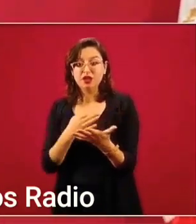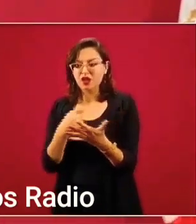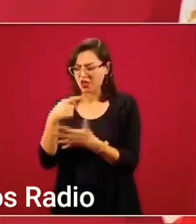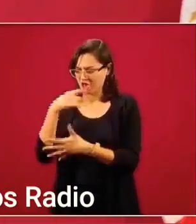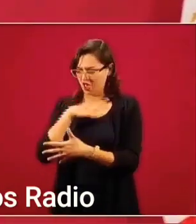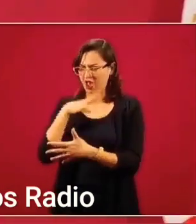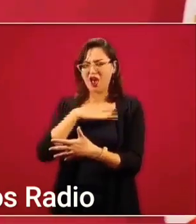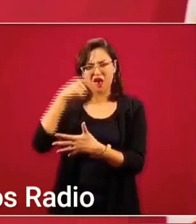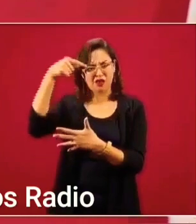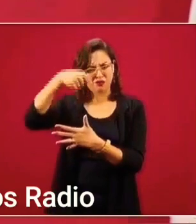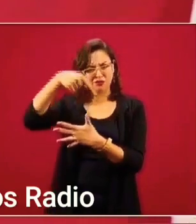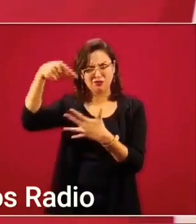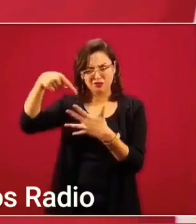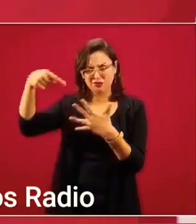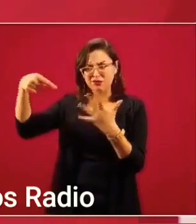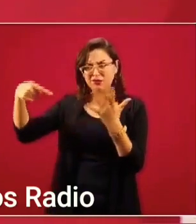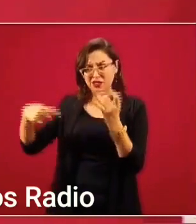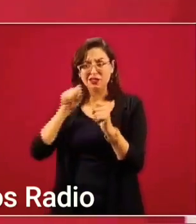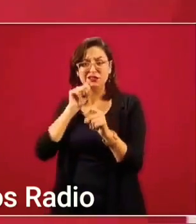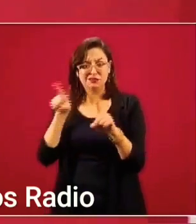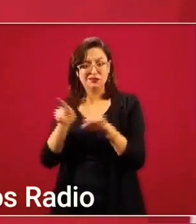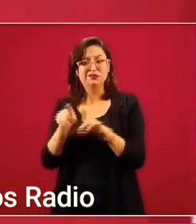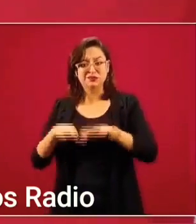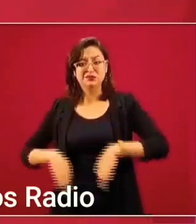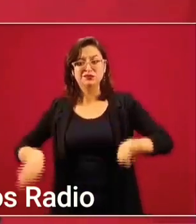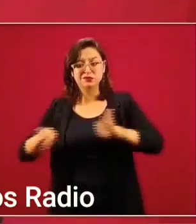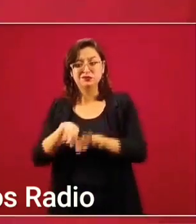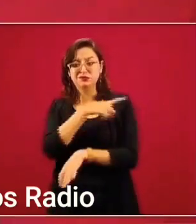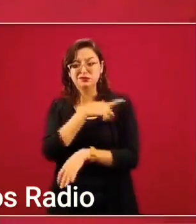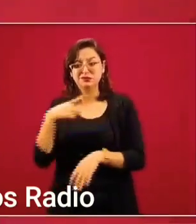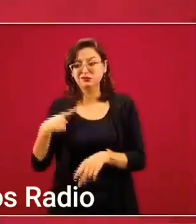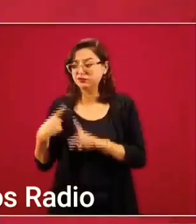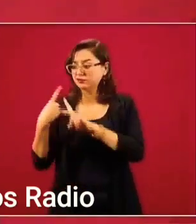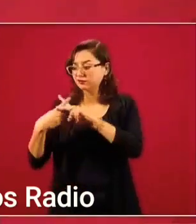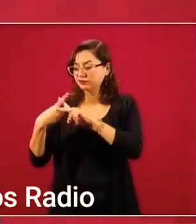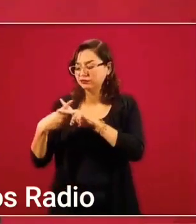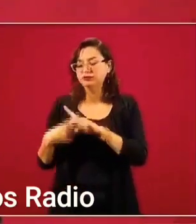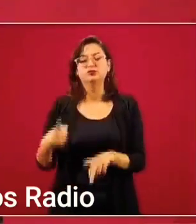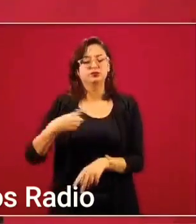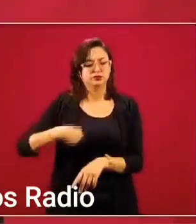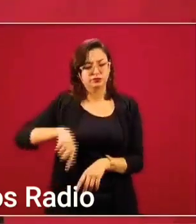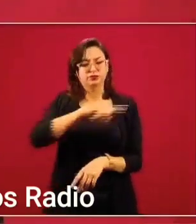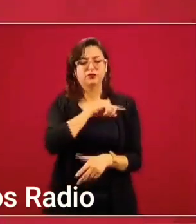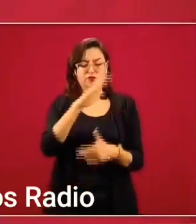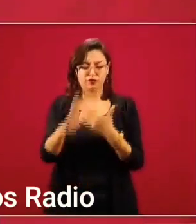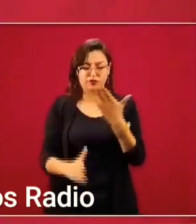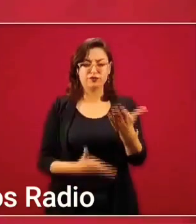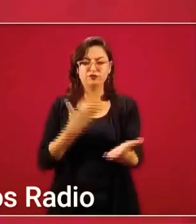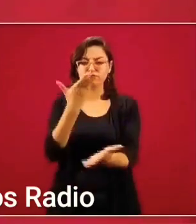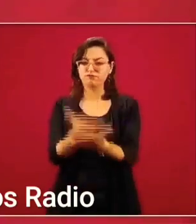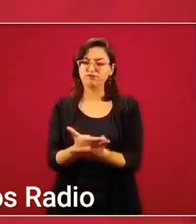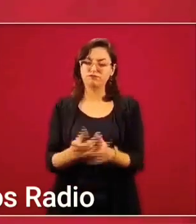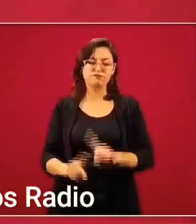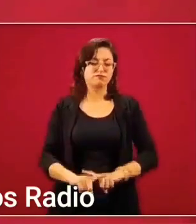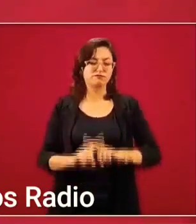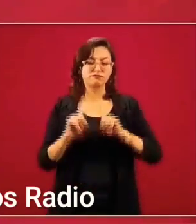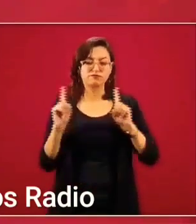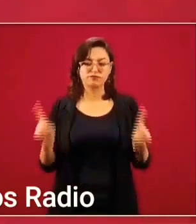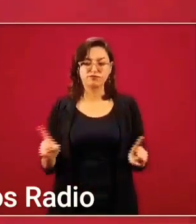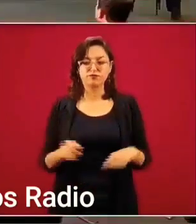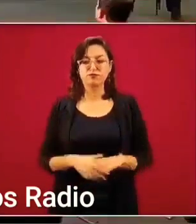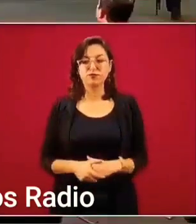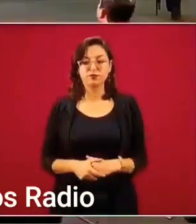otros factores? Entonces, vamos a proponer algo distinto. Se